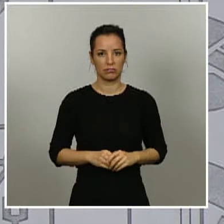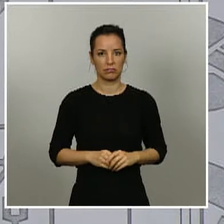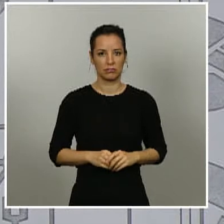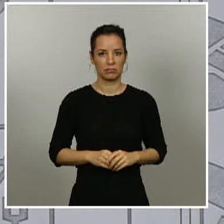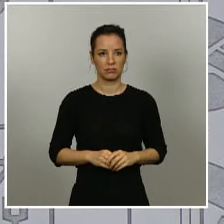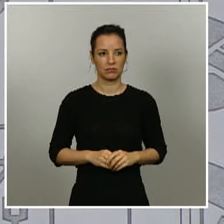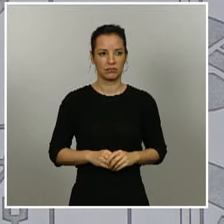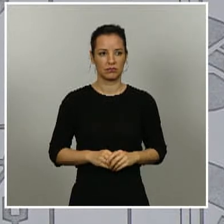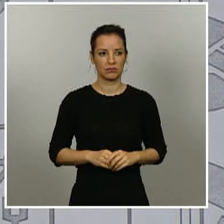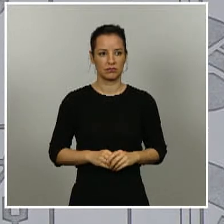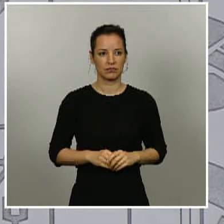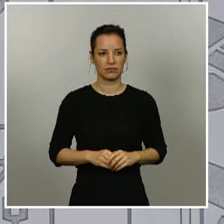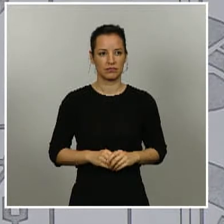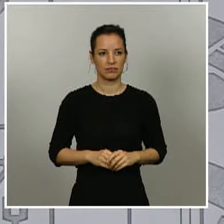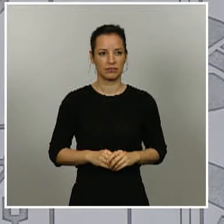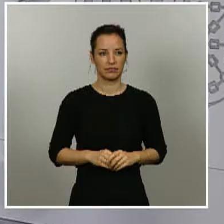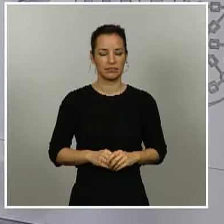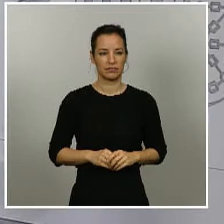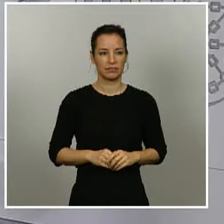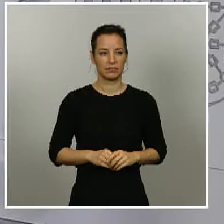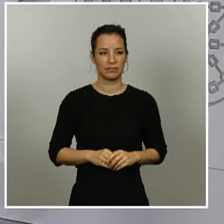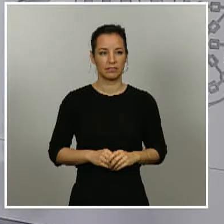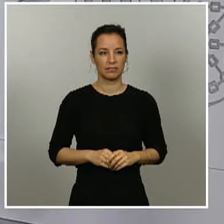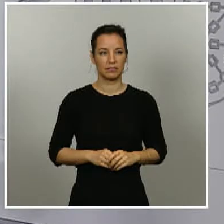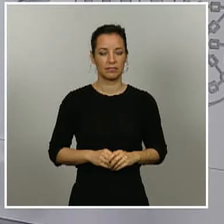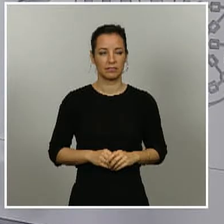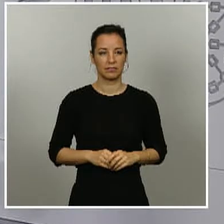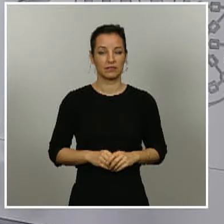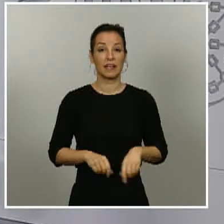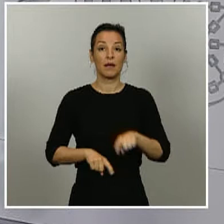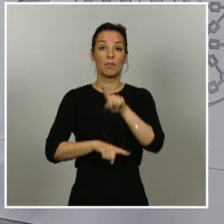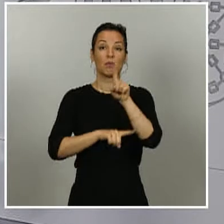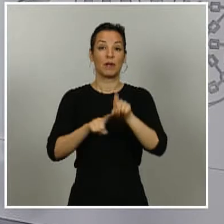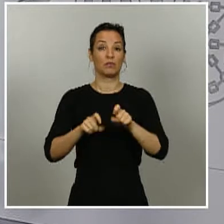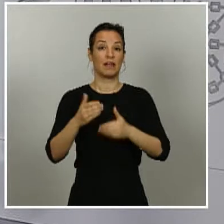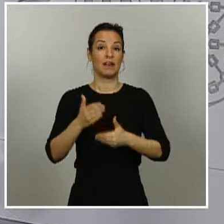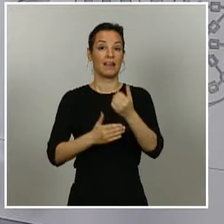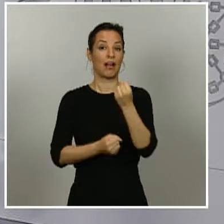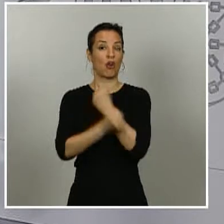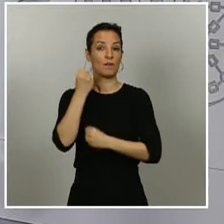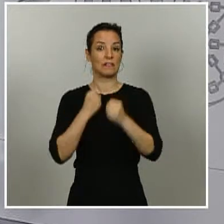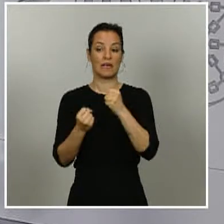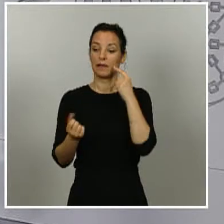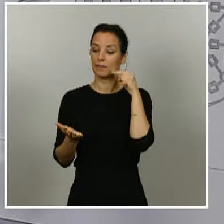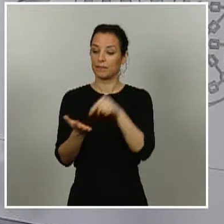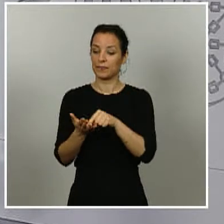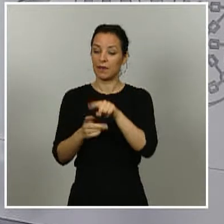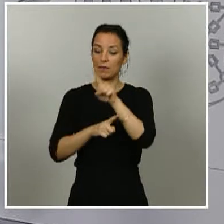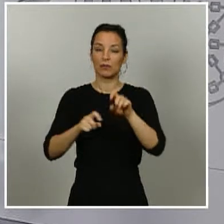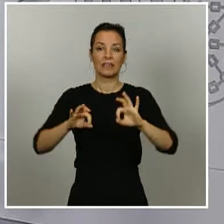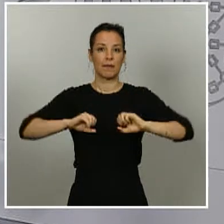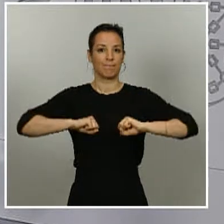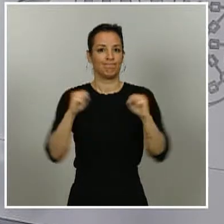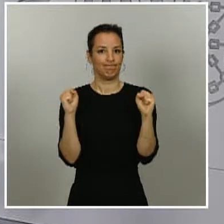Estoy viendo esta pregunta que le formula El Economista sobre las cuarentenas. Usted se ha mostrado en contra de